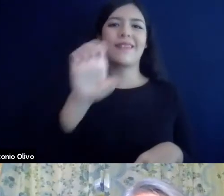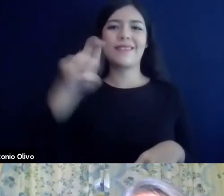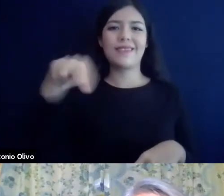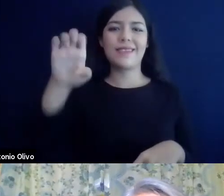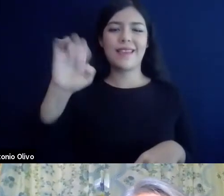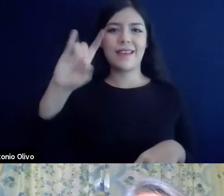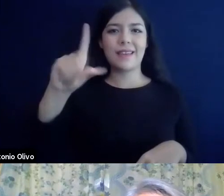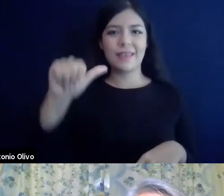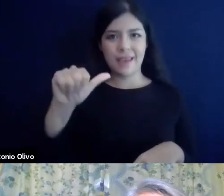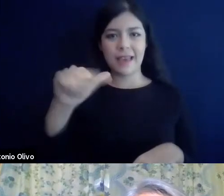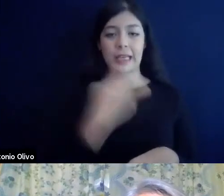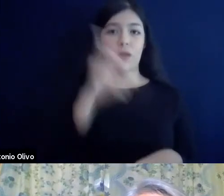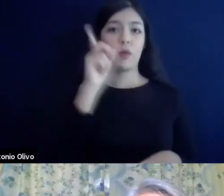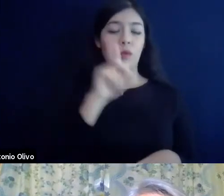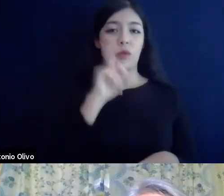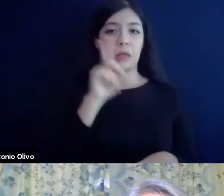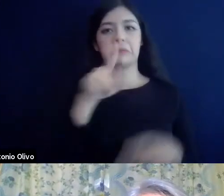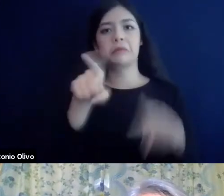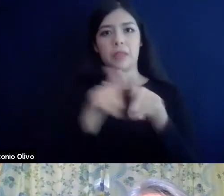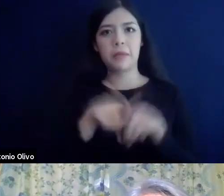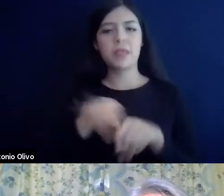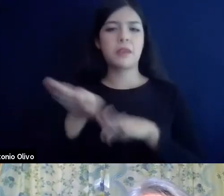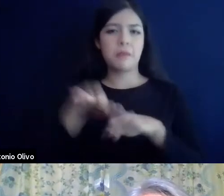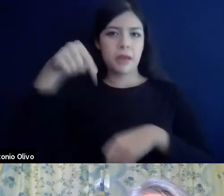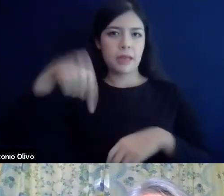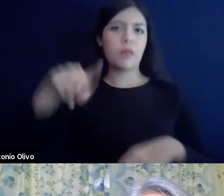la experiencia que ella ha tenido desde